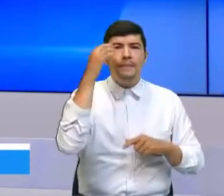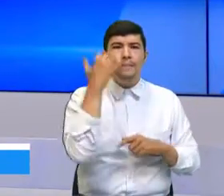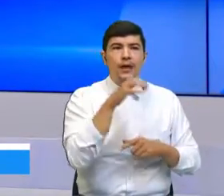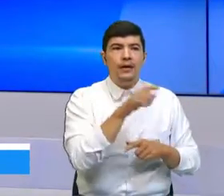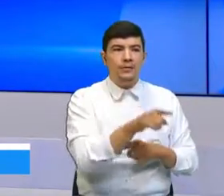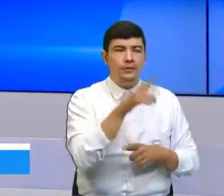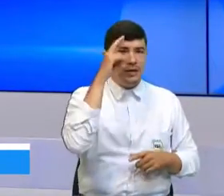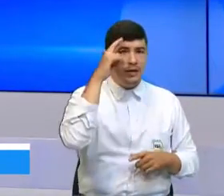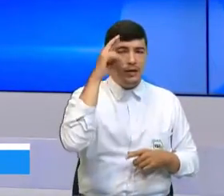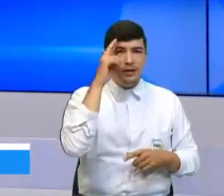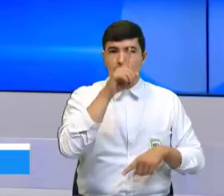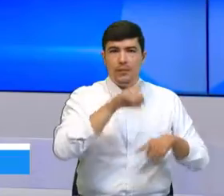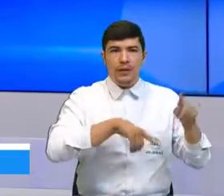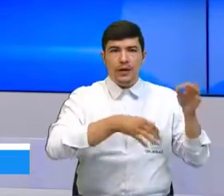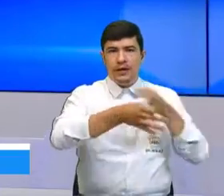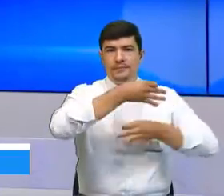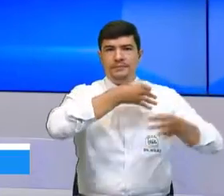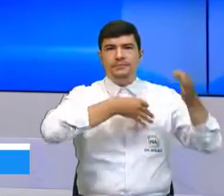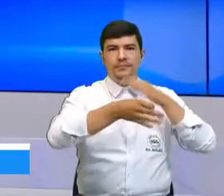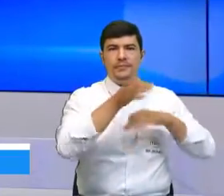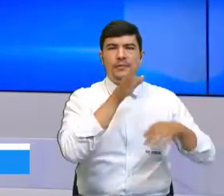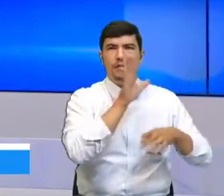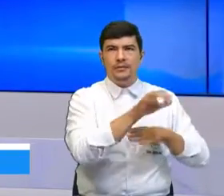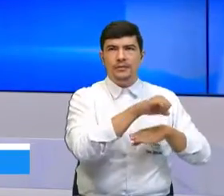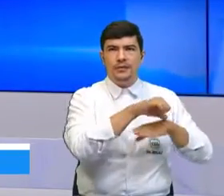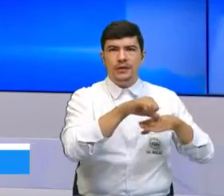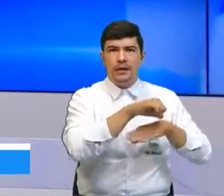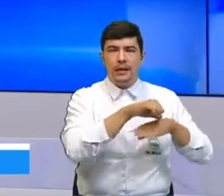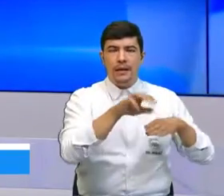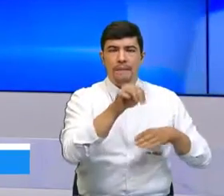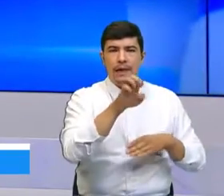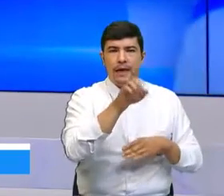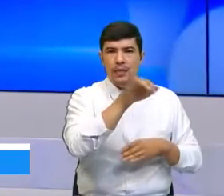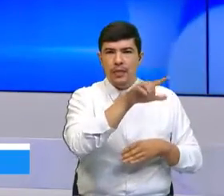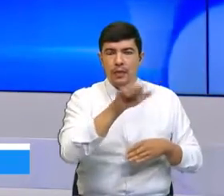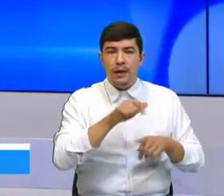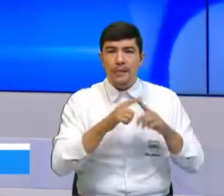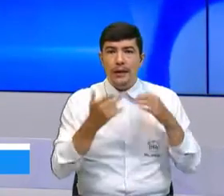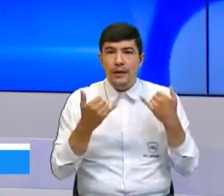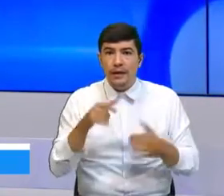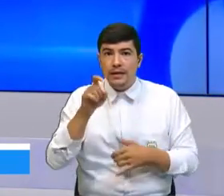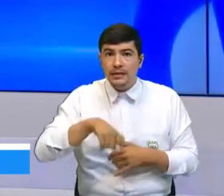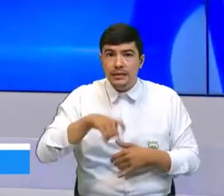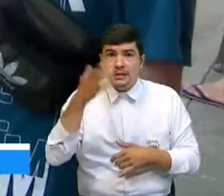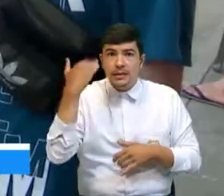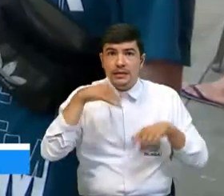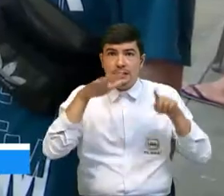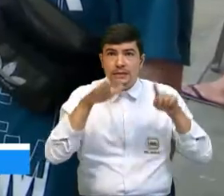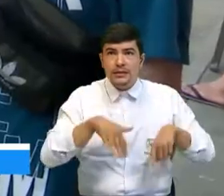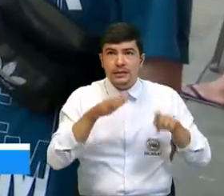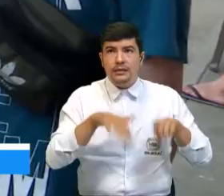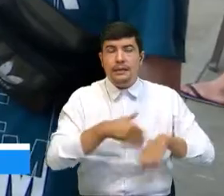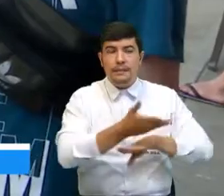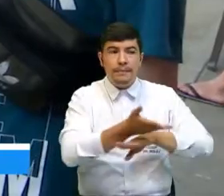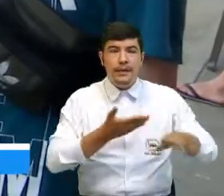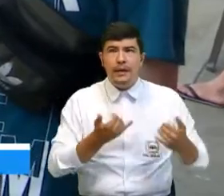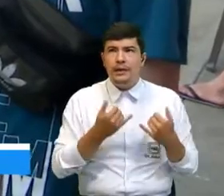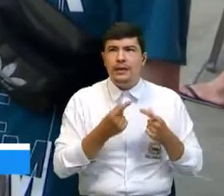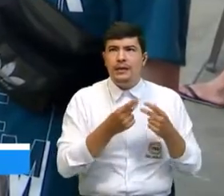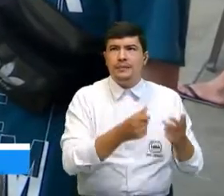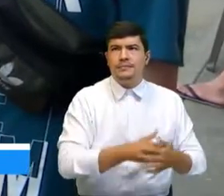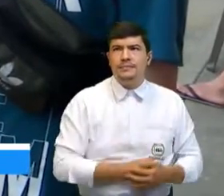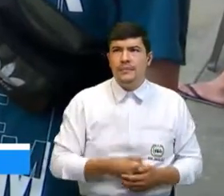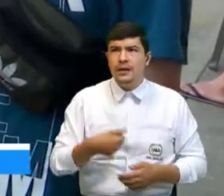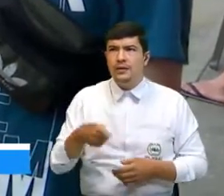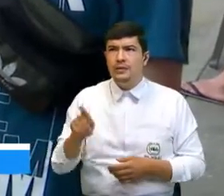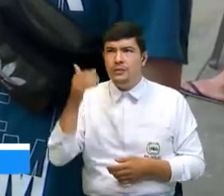se dilate el trasplante de médula que tiene pendiente y está gestionando desde hace 6 meses. Ante la ley, los menores